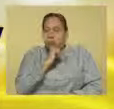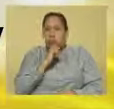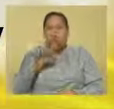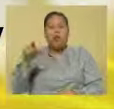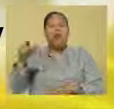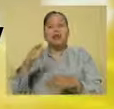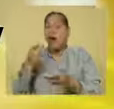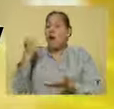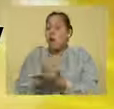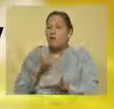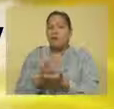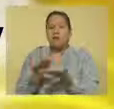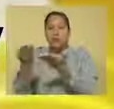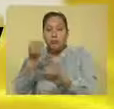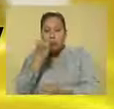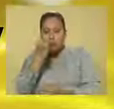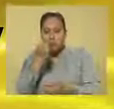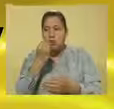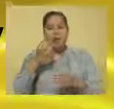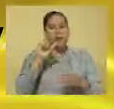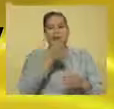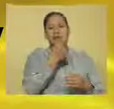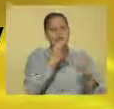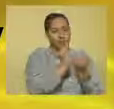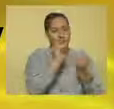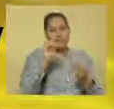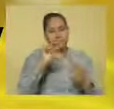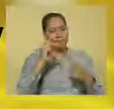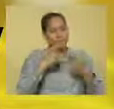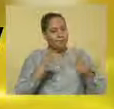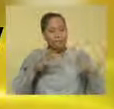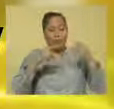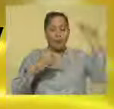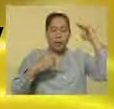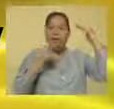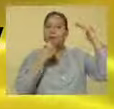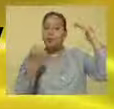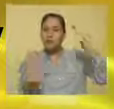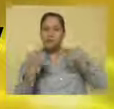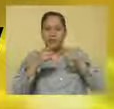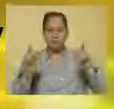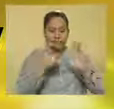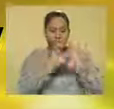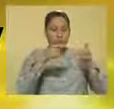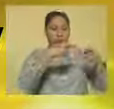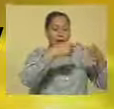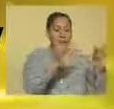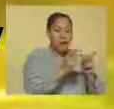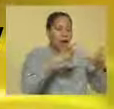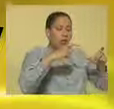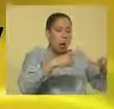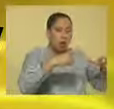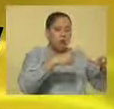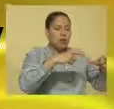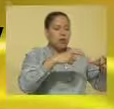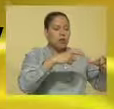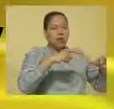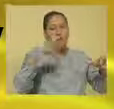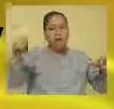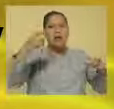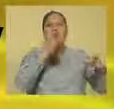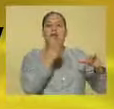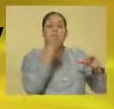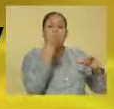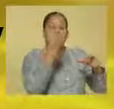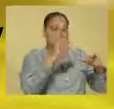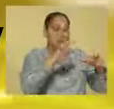estamos consumiendo. Y además, evidentemente el apetito y el hambre fluctúa. Hay días que a lo mejor amanezco con